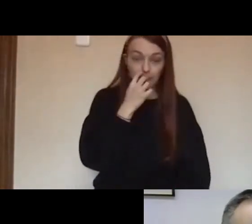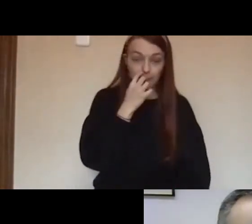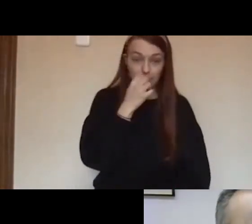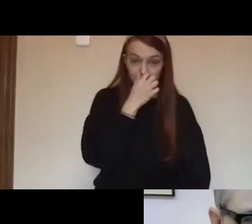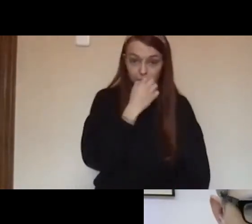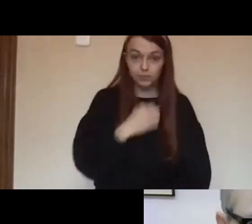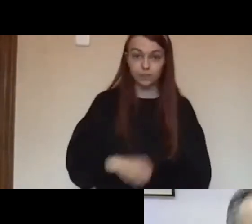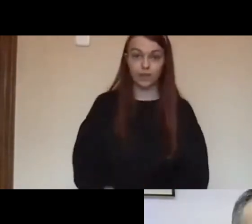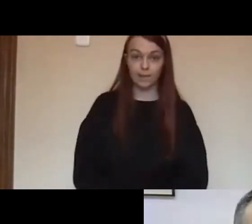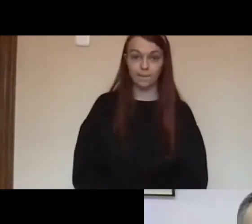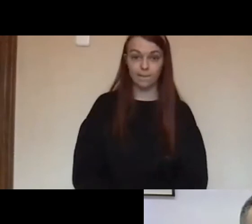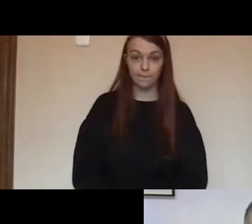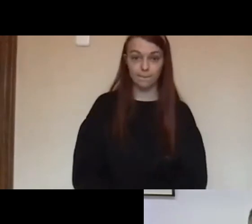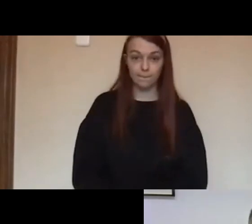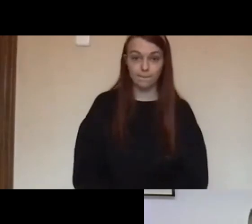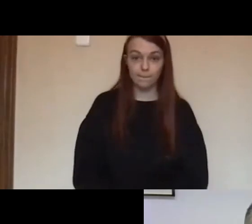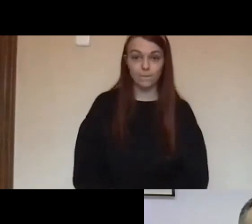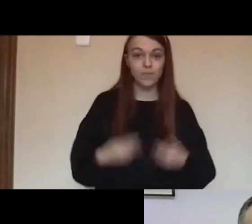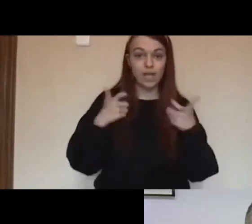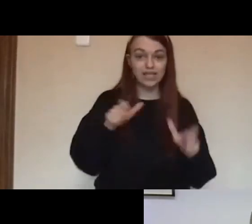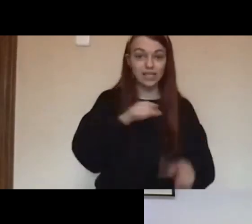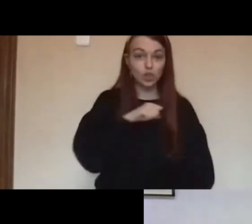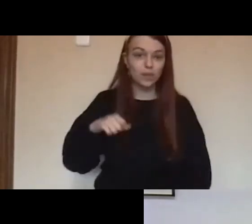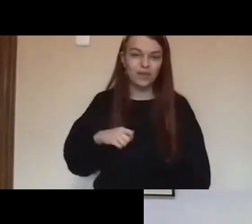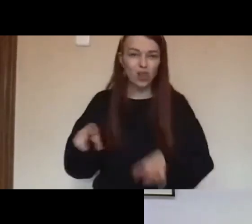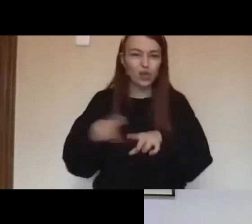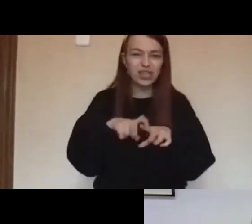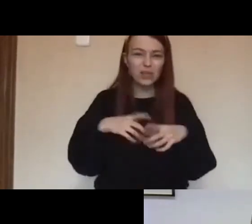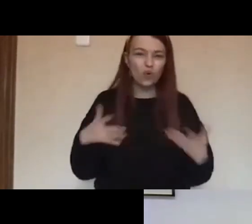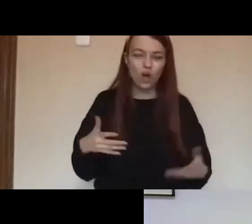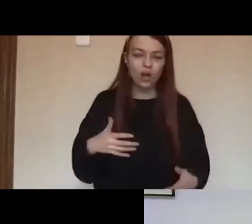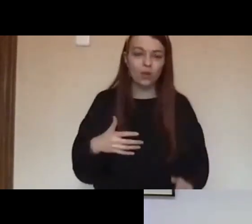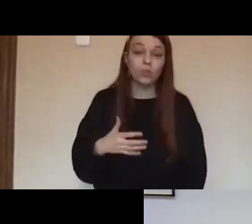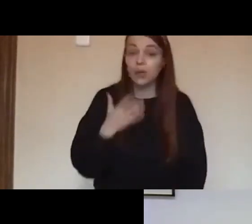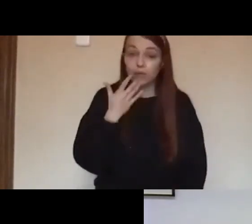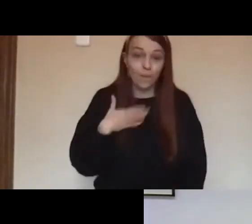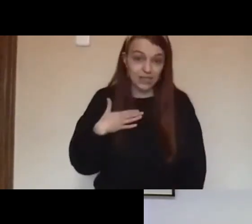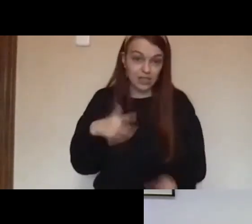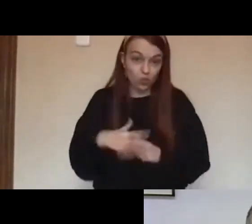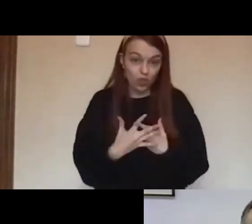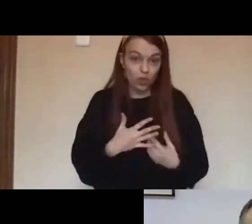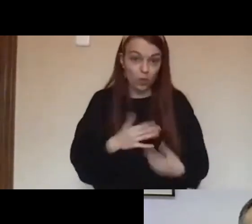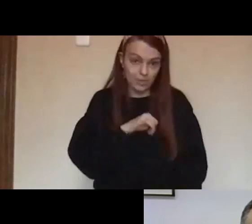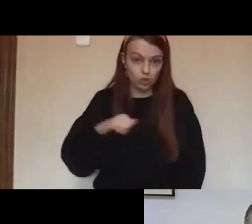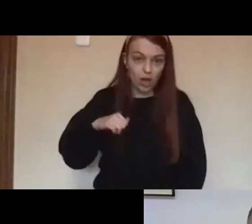¿Puedes concretar un poco qué tipo de sector privado? Bueno, pues en mi caso, por ejemplo,